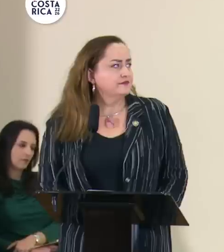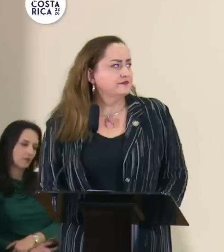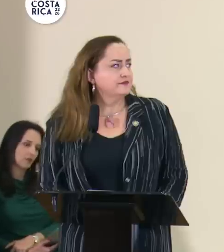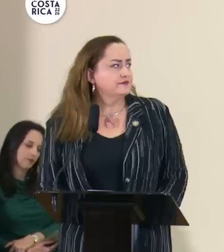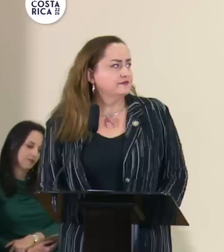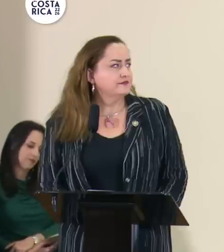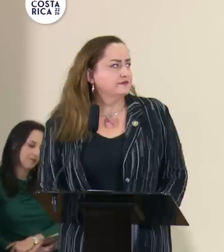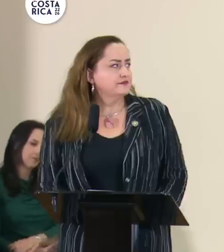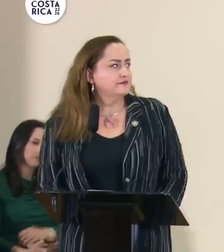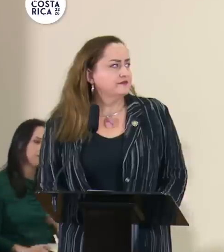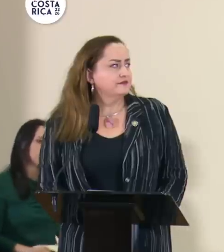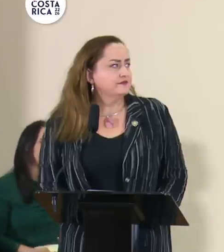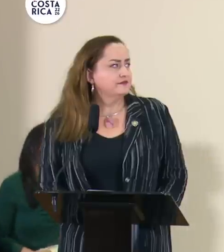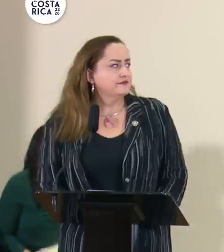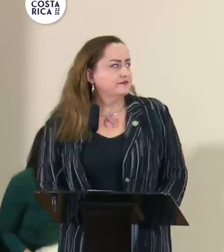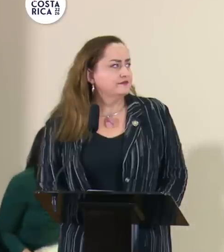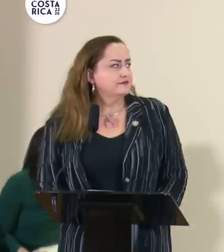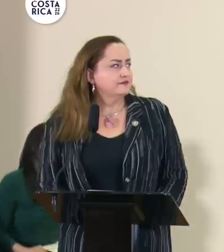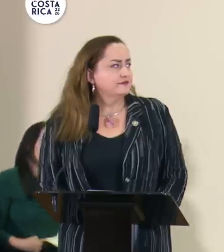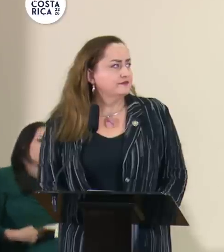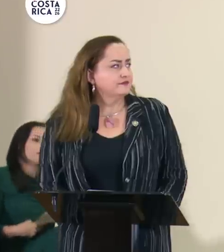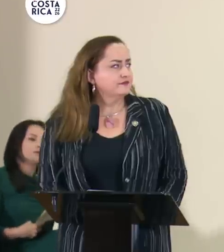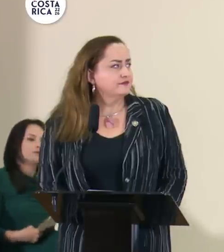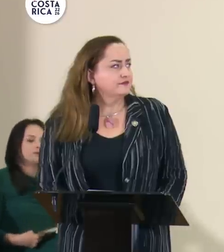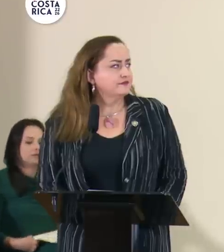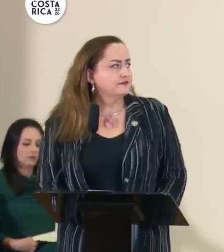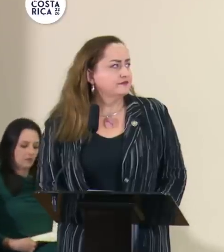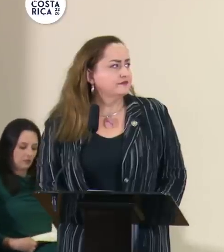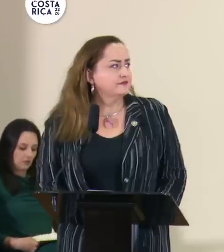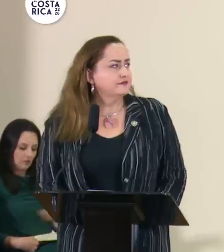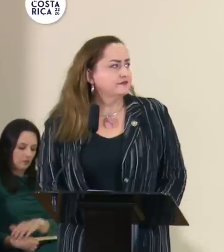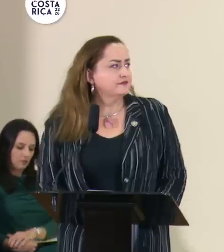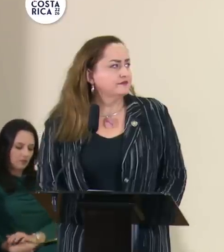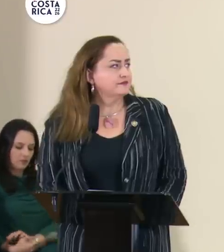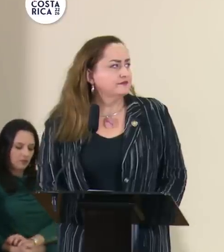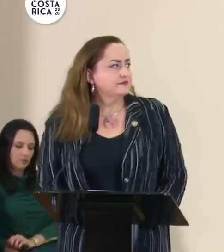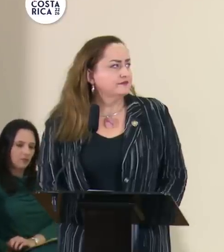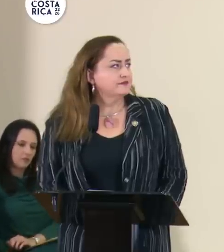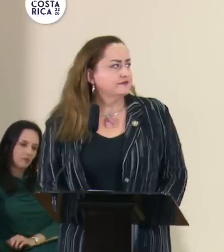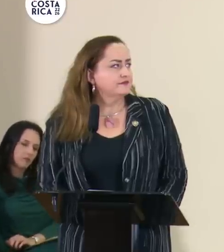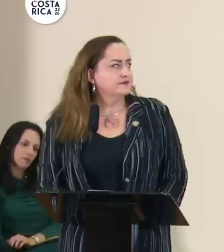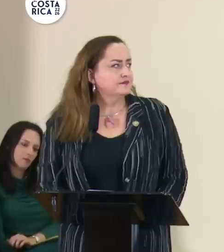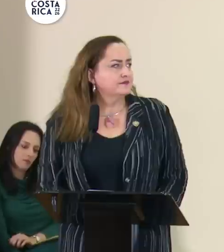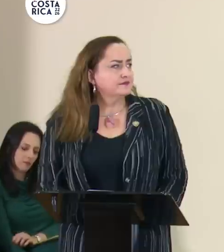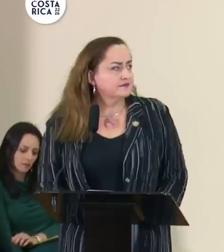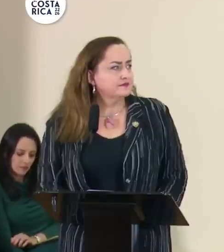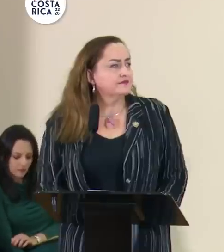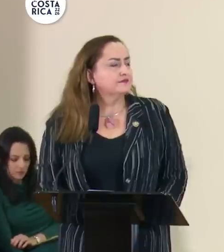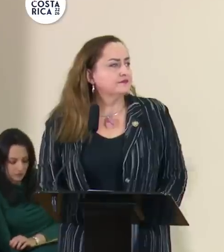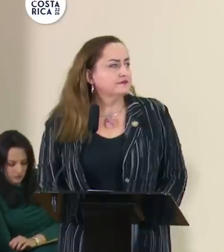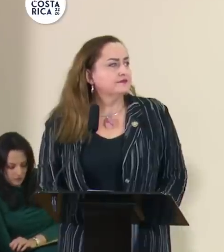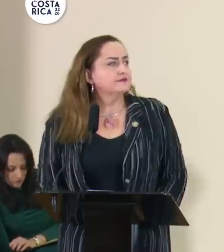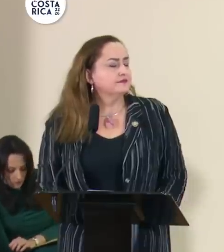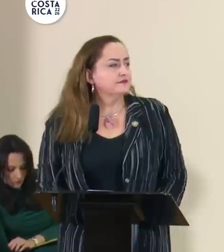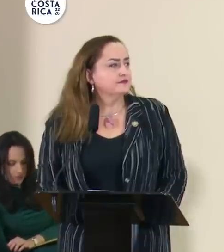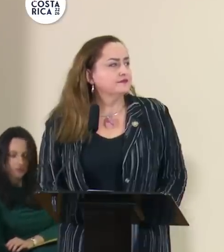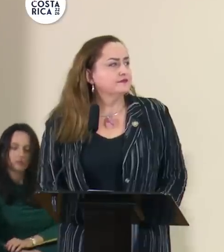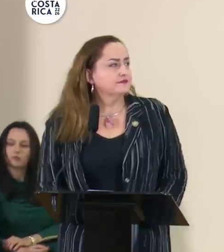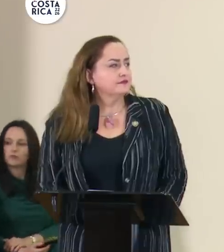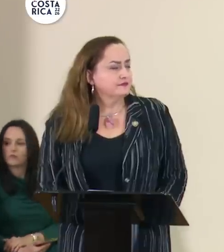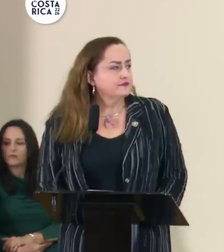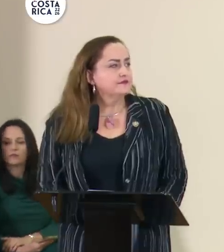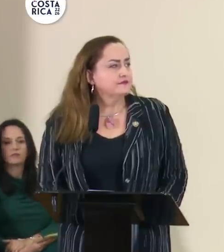ayudarlos, como nos obligan los convenios internacionales y el derecho internacional en